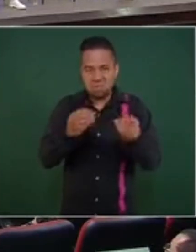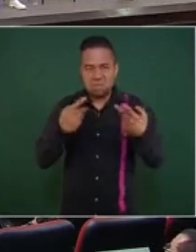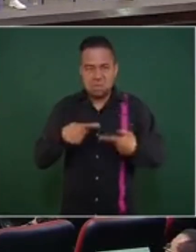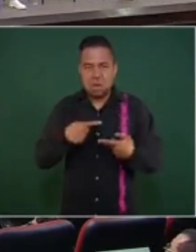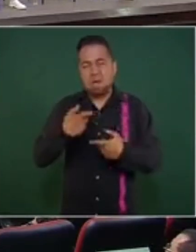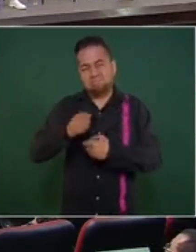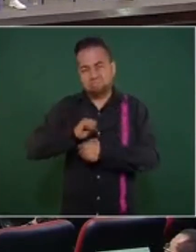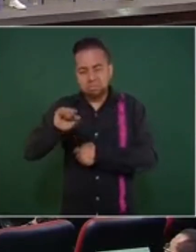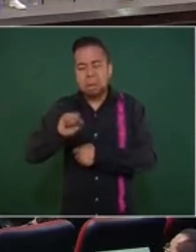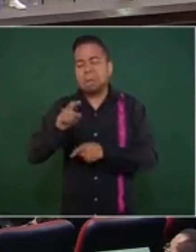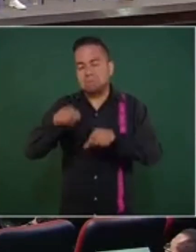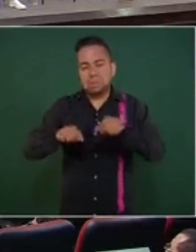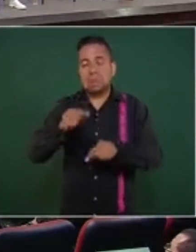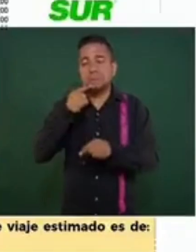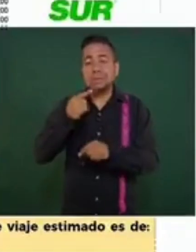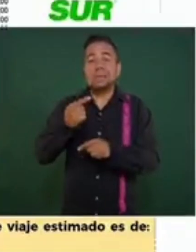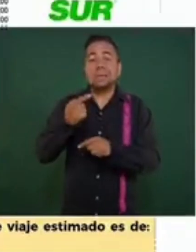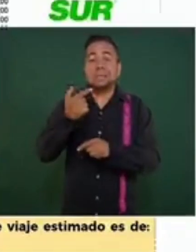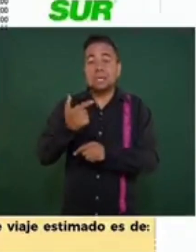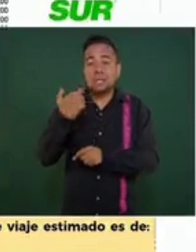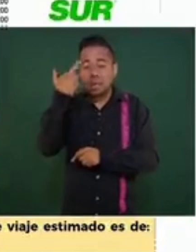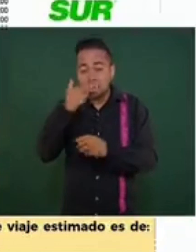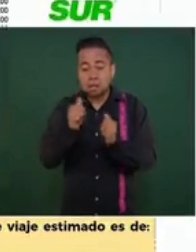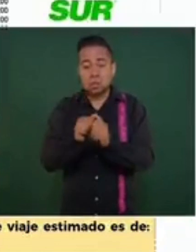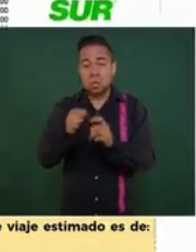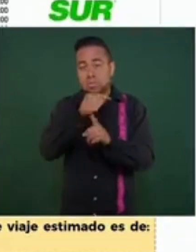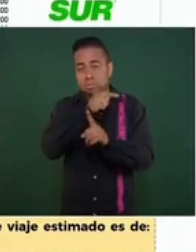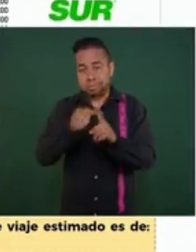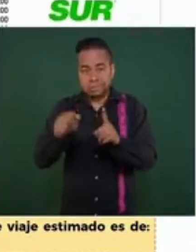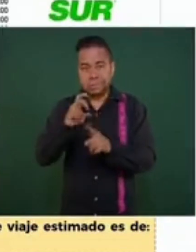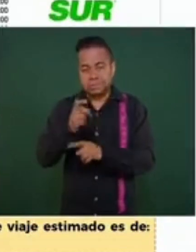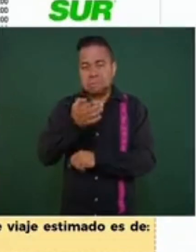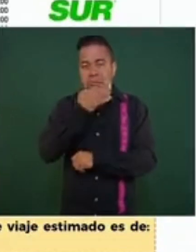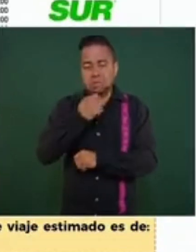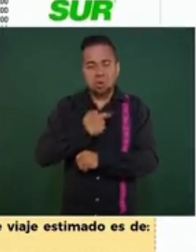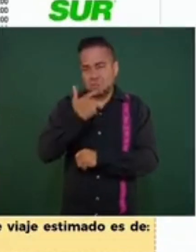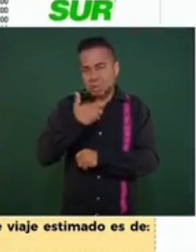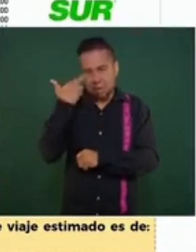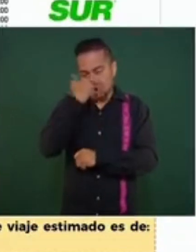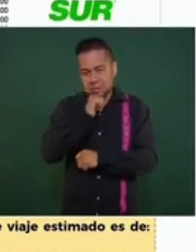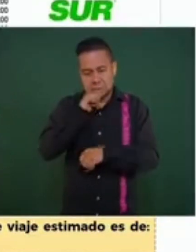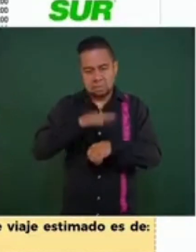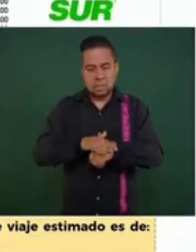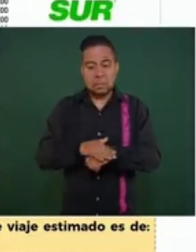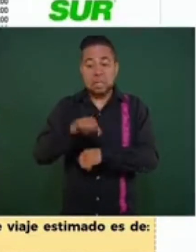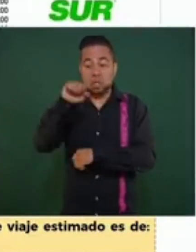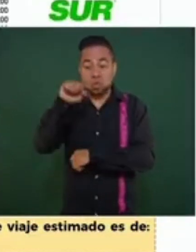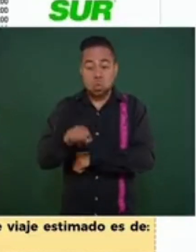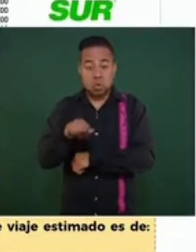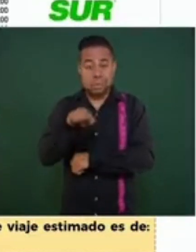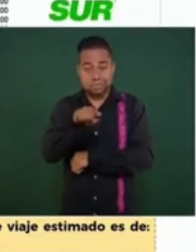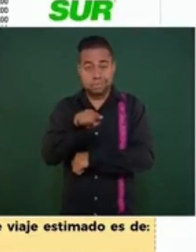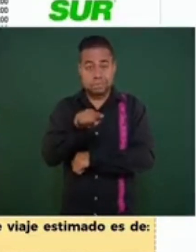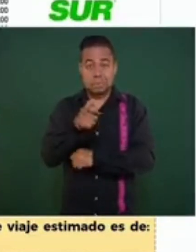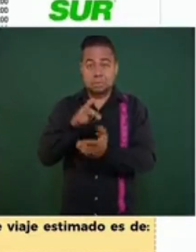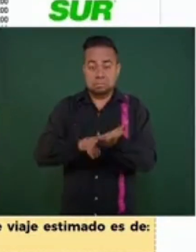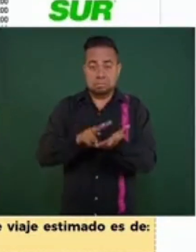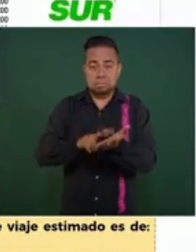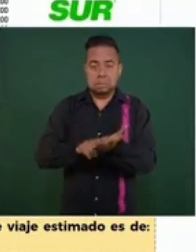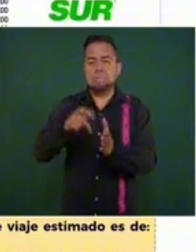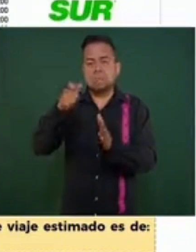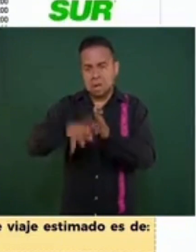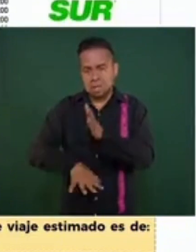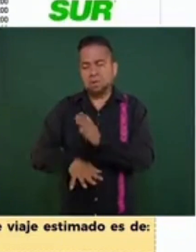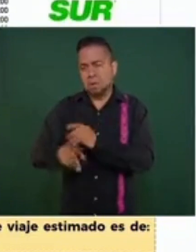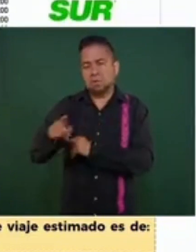y hace un tiempo de 7 horas con 30 minutos. Nosotros hacemos 7. El Sur cobra un poquito más barato que